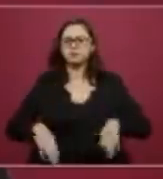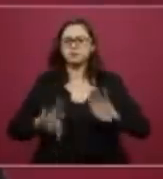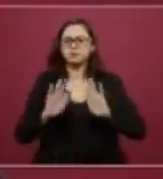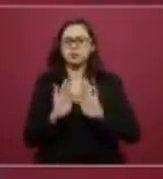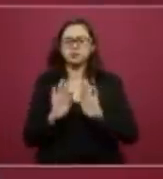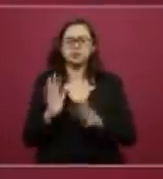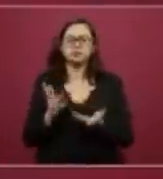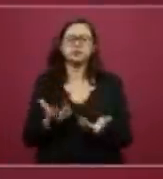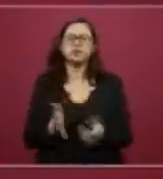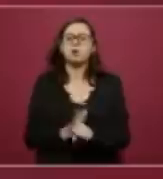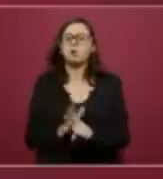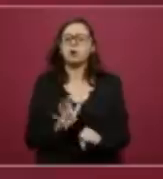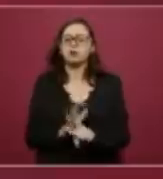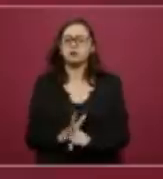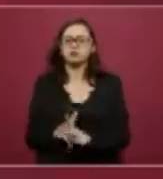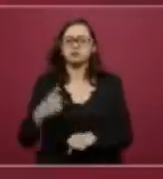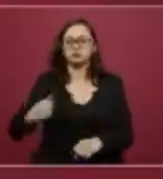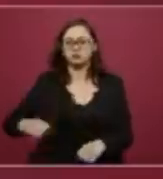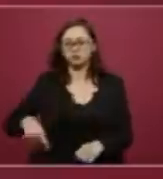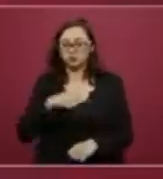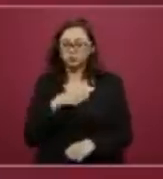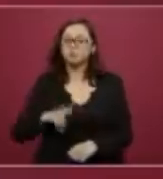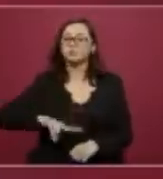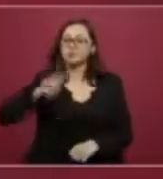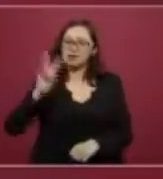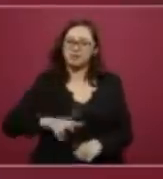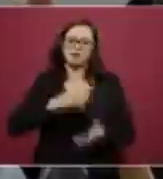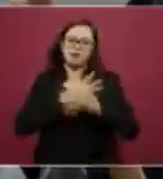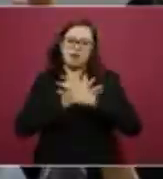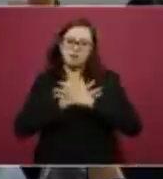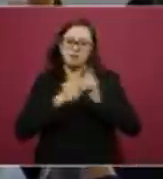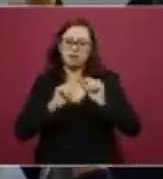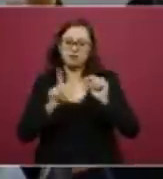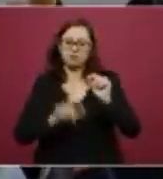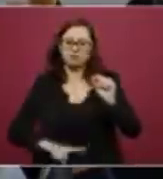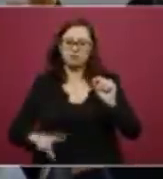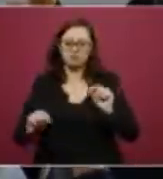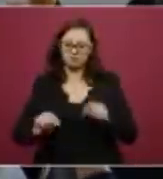actuemos como buenos patriotas.